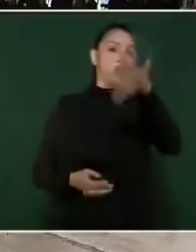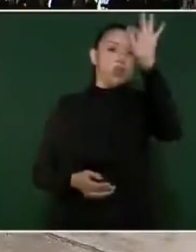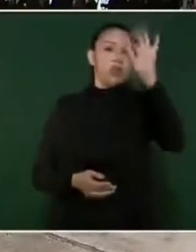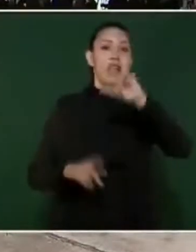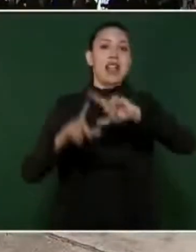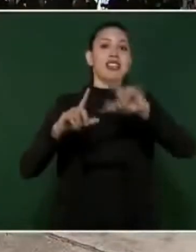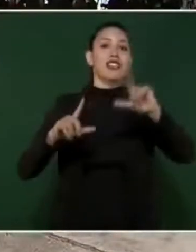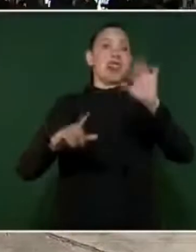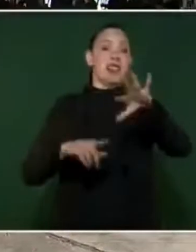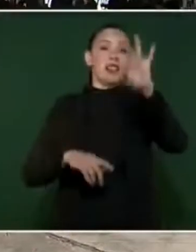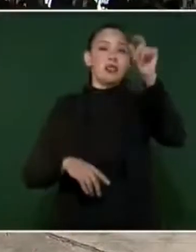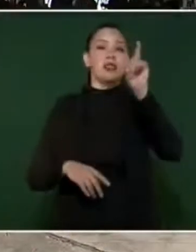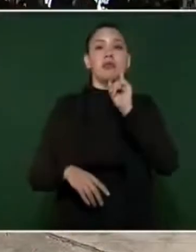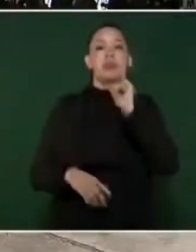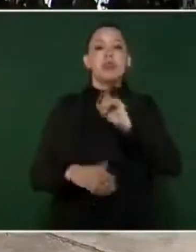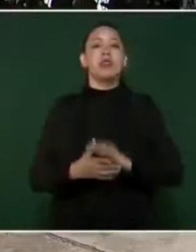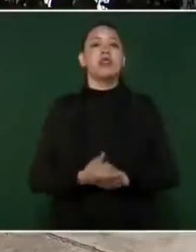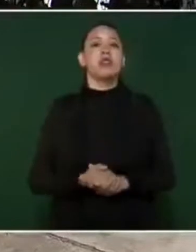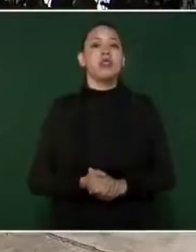Paula.